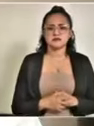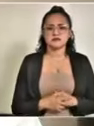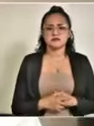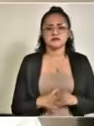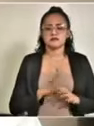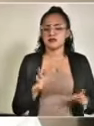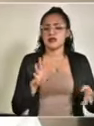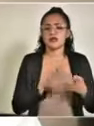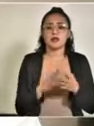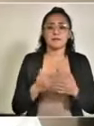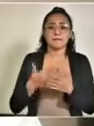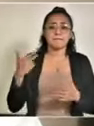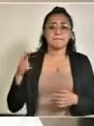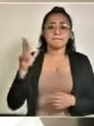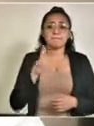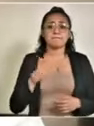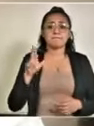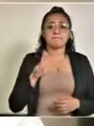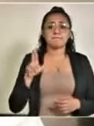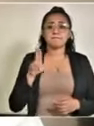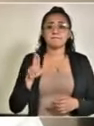se detuvo el martes.